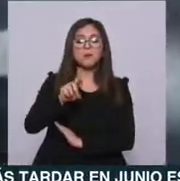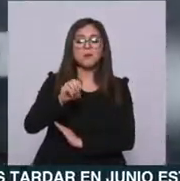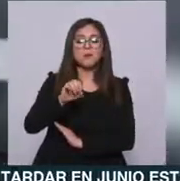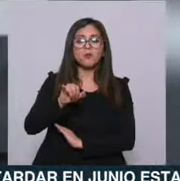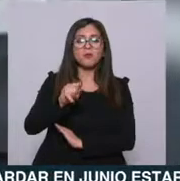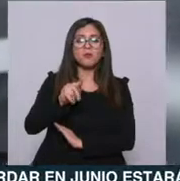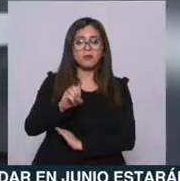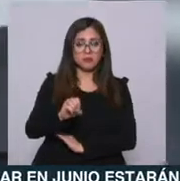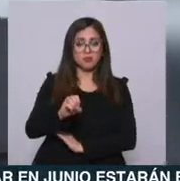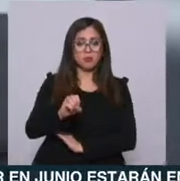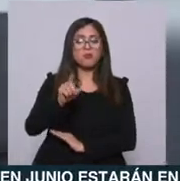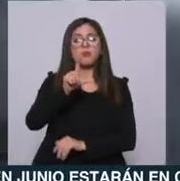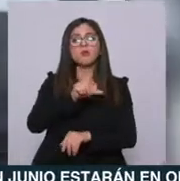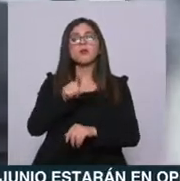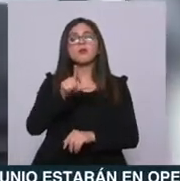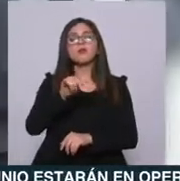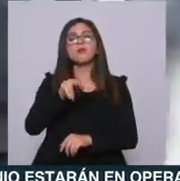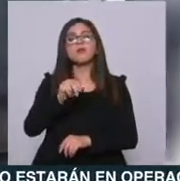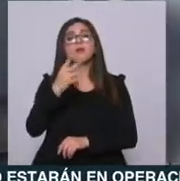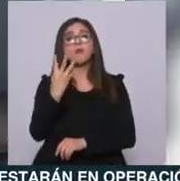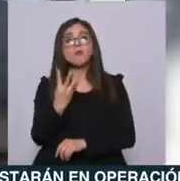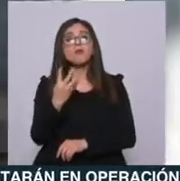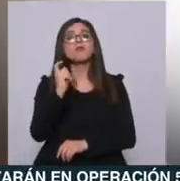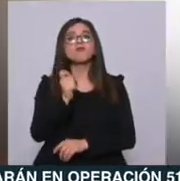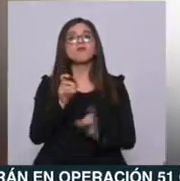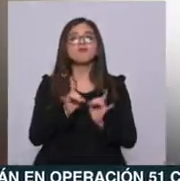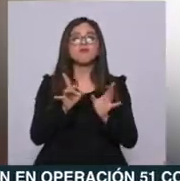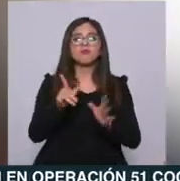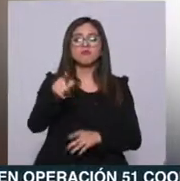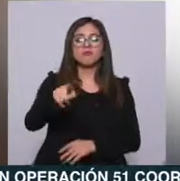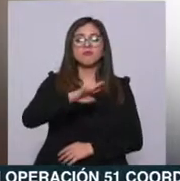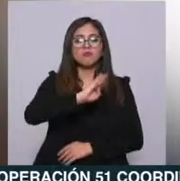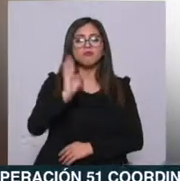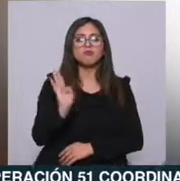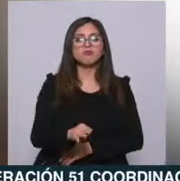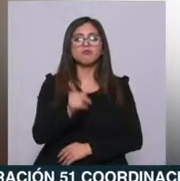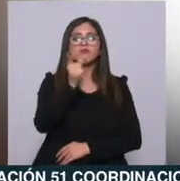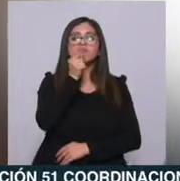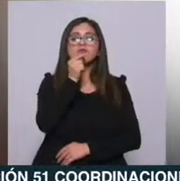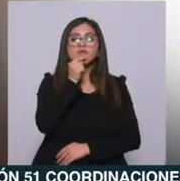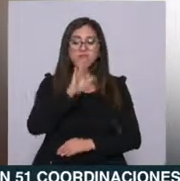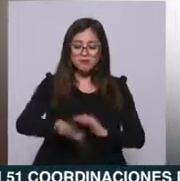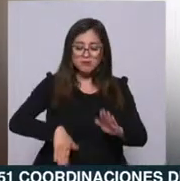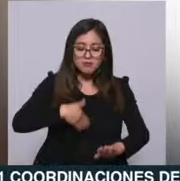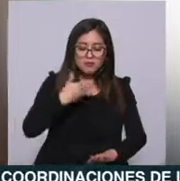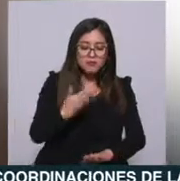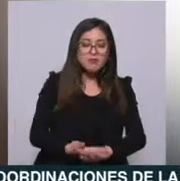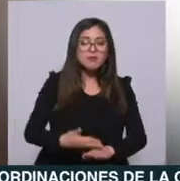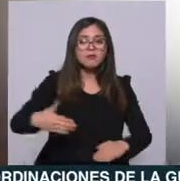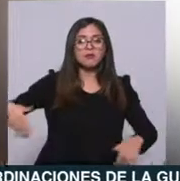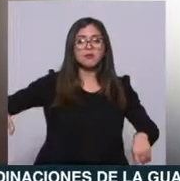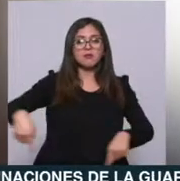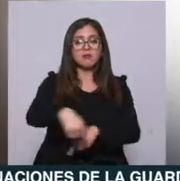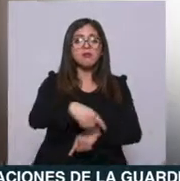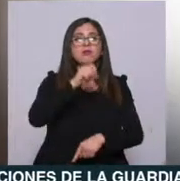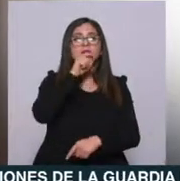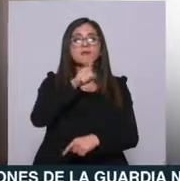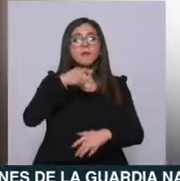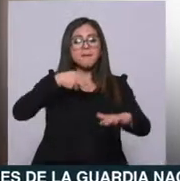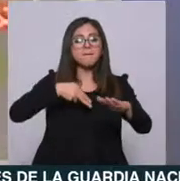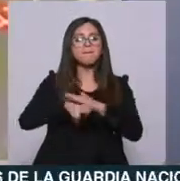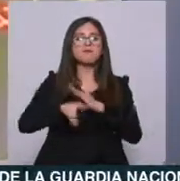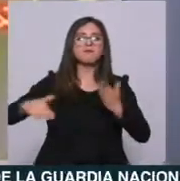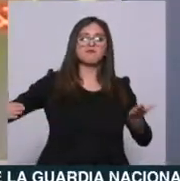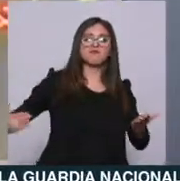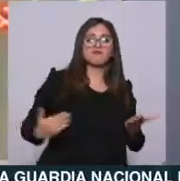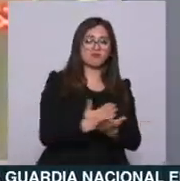4 esta mañana derivó en el fallecimiento del policía tras caer a las vías del tren y ser arrollado por el convoy. En